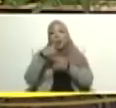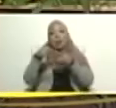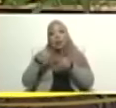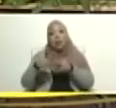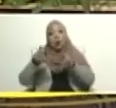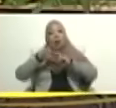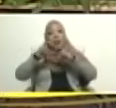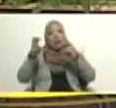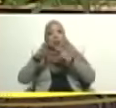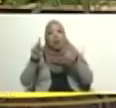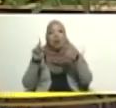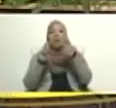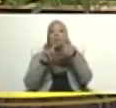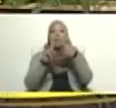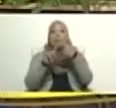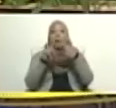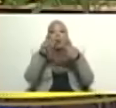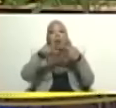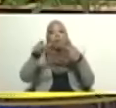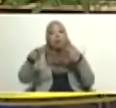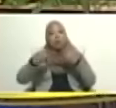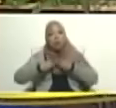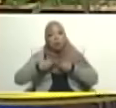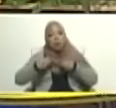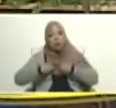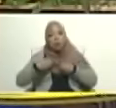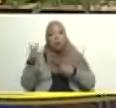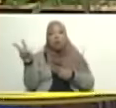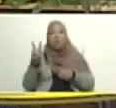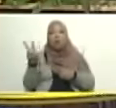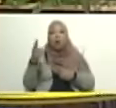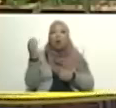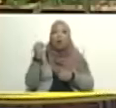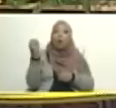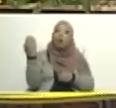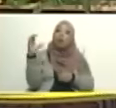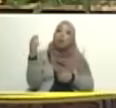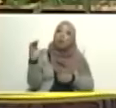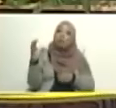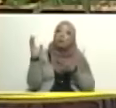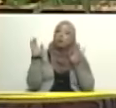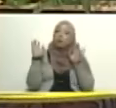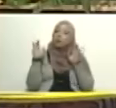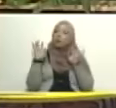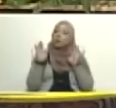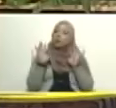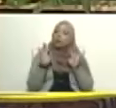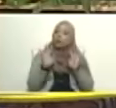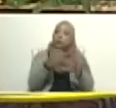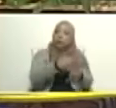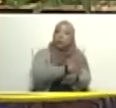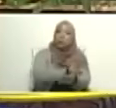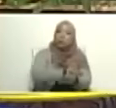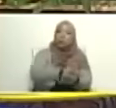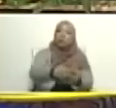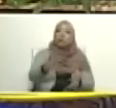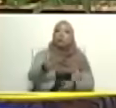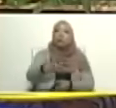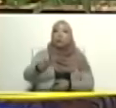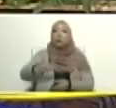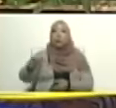temas. Y el primero es la migración. Aunque es un número de personas indeterminadas la que salió de